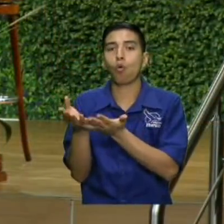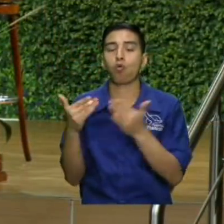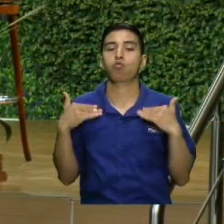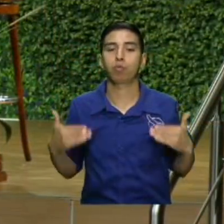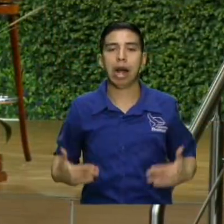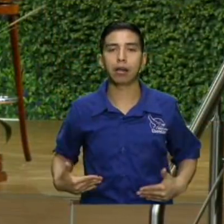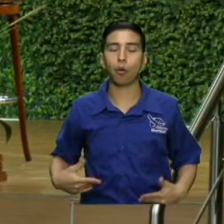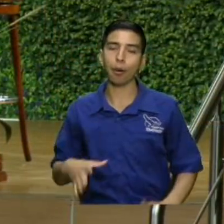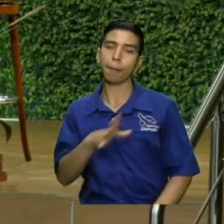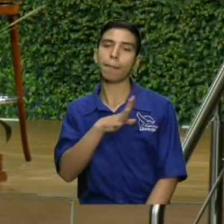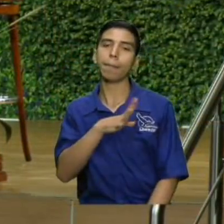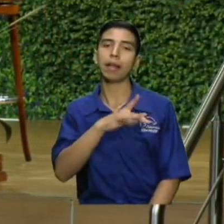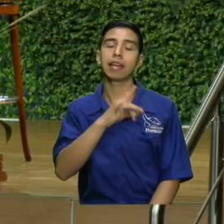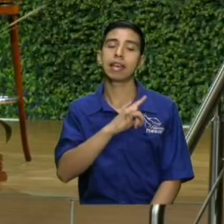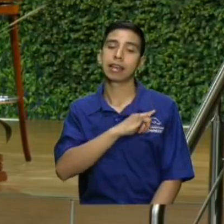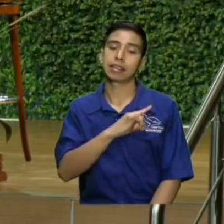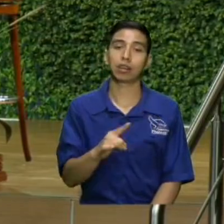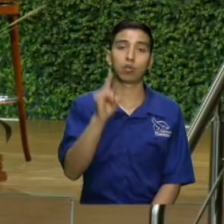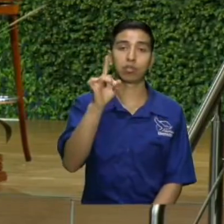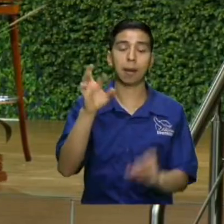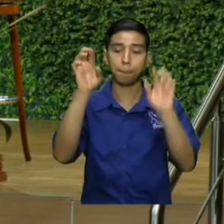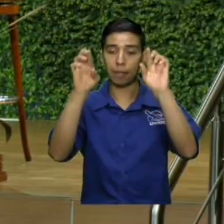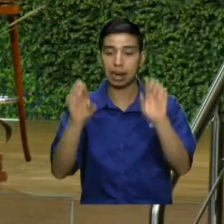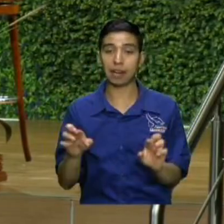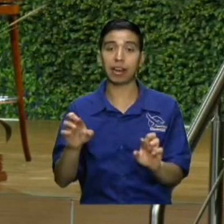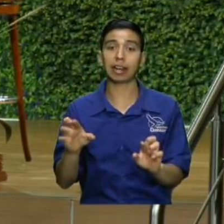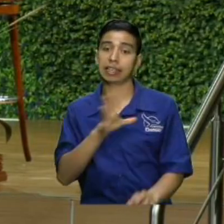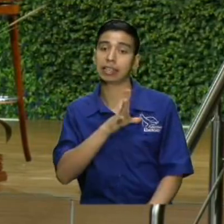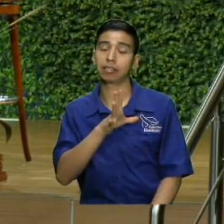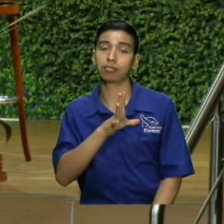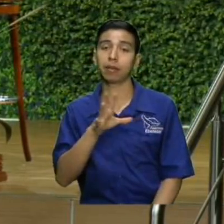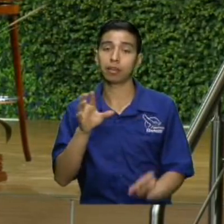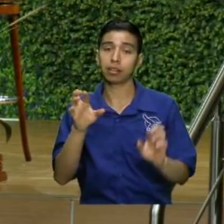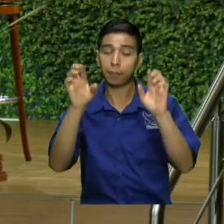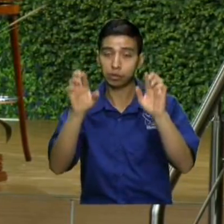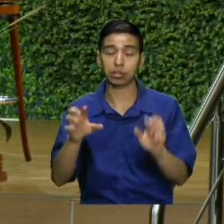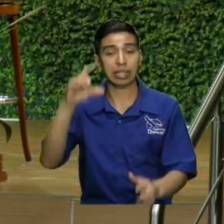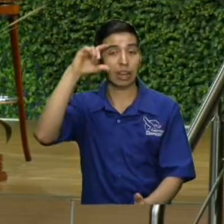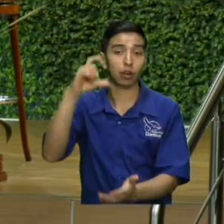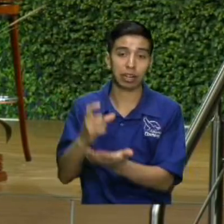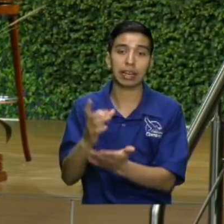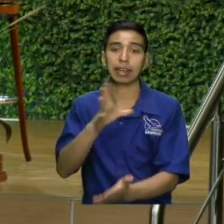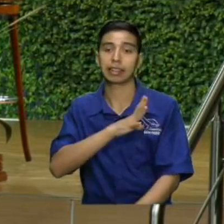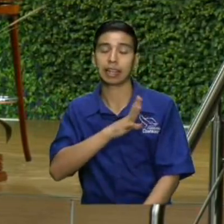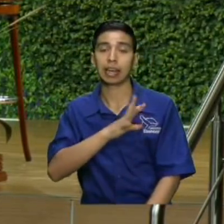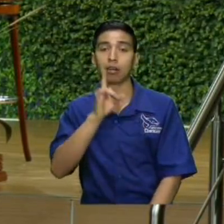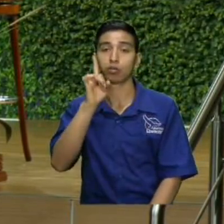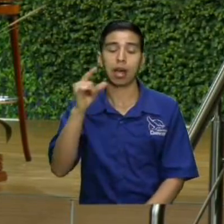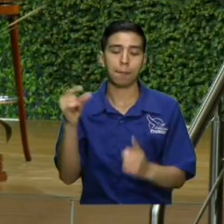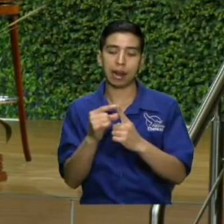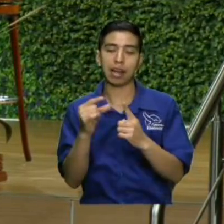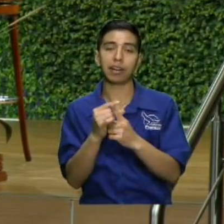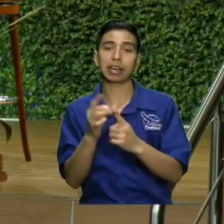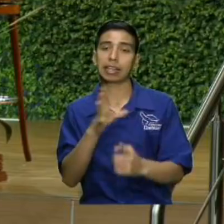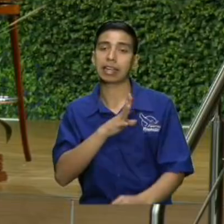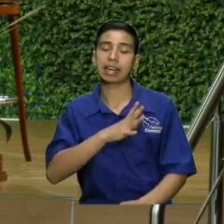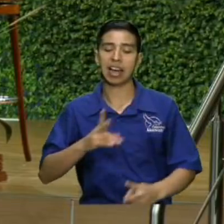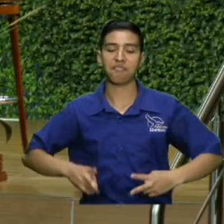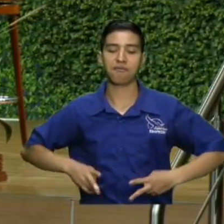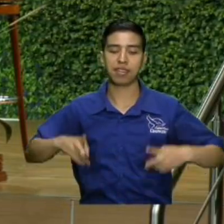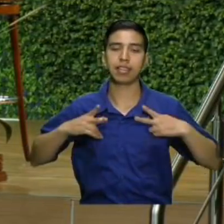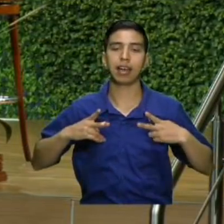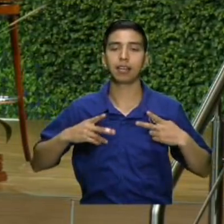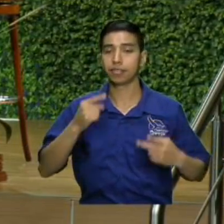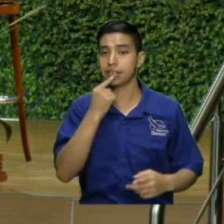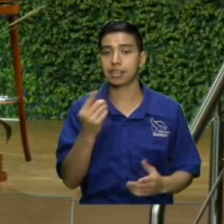tiene que ser una palabra rema. Porque por el oír viene la fe. Y